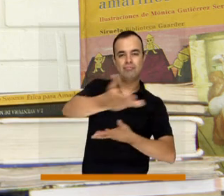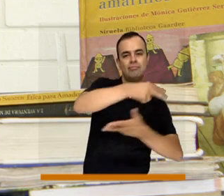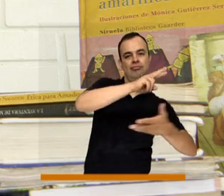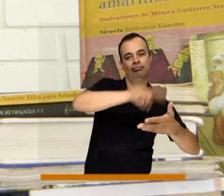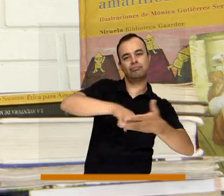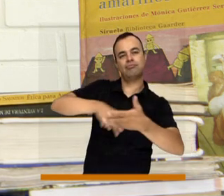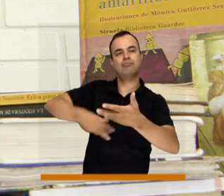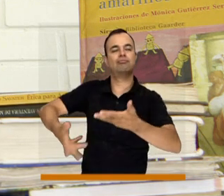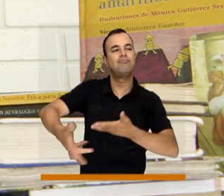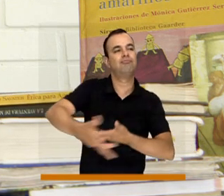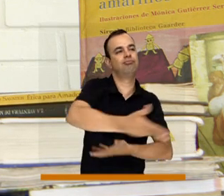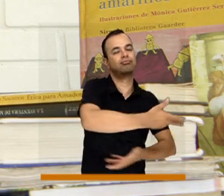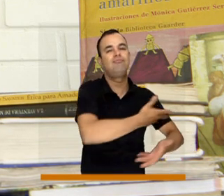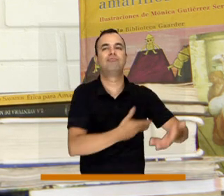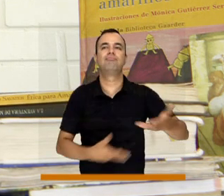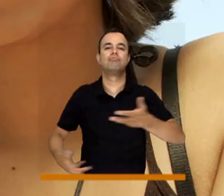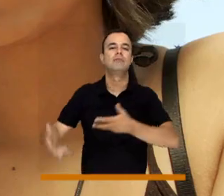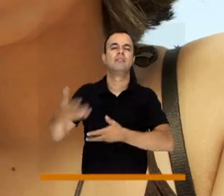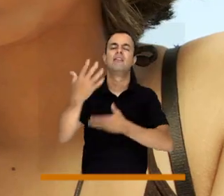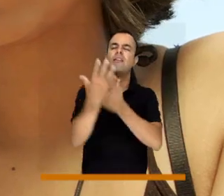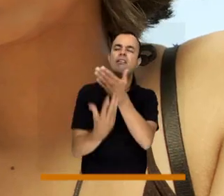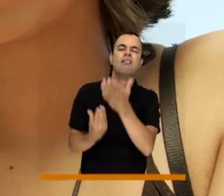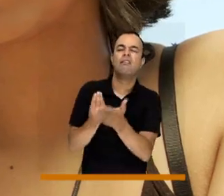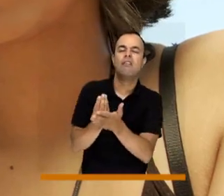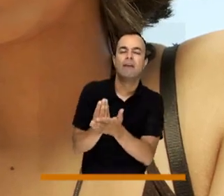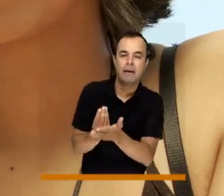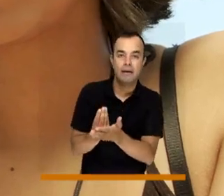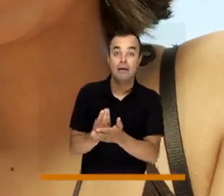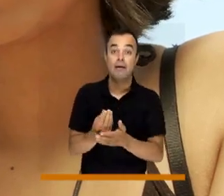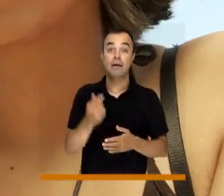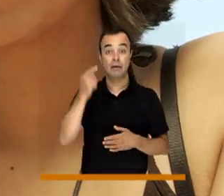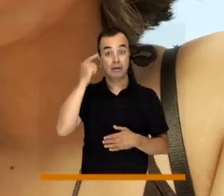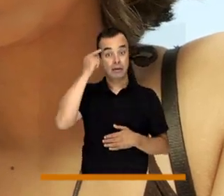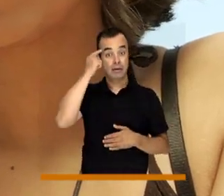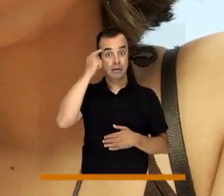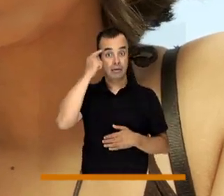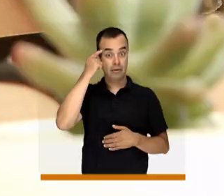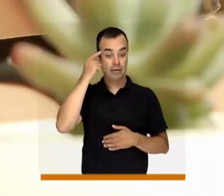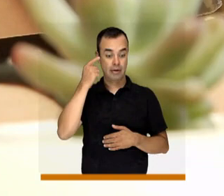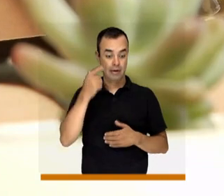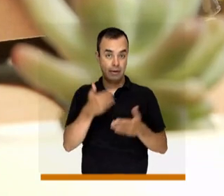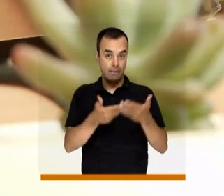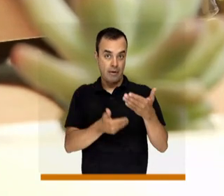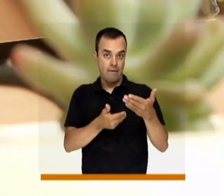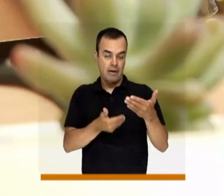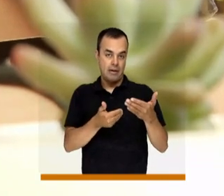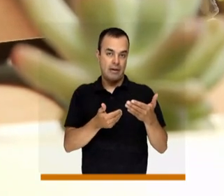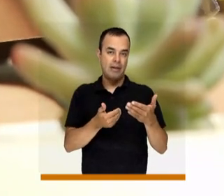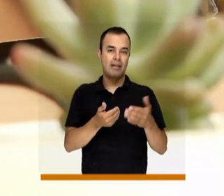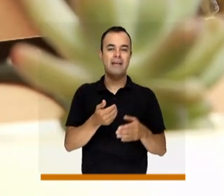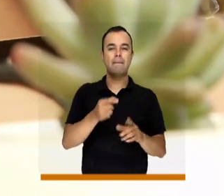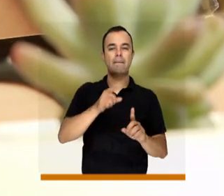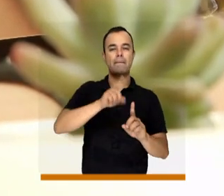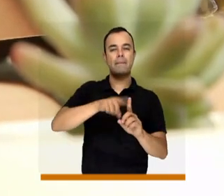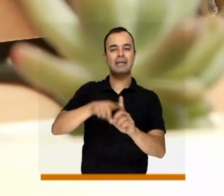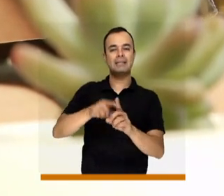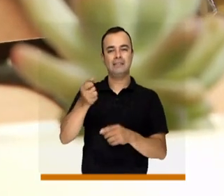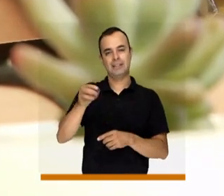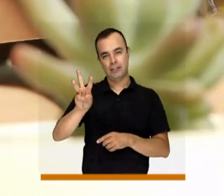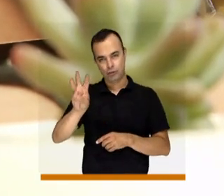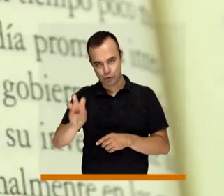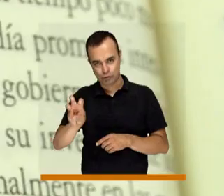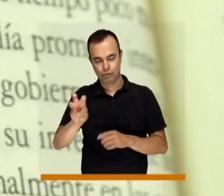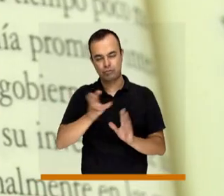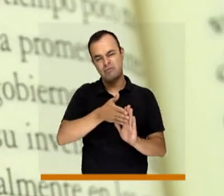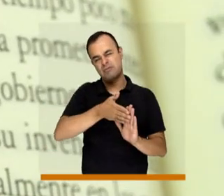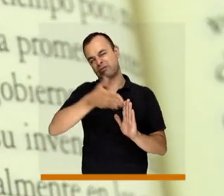dio como resultado que leer con los bebés desde los 18 hasta los 36 meses genera, o